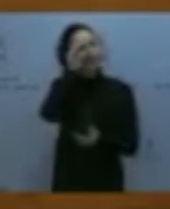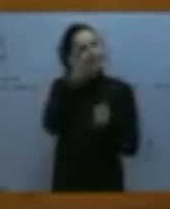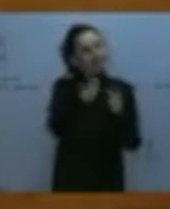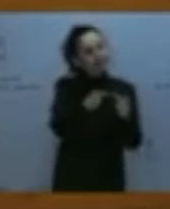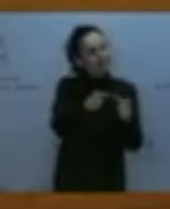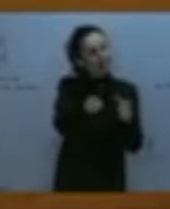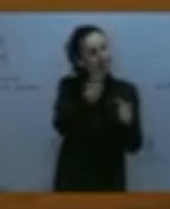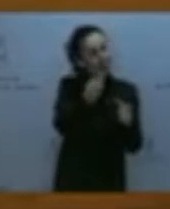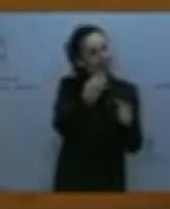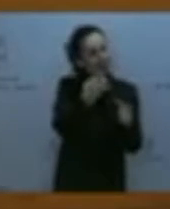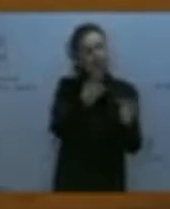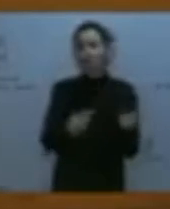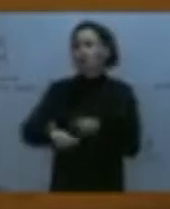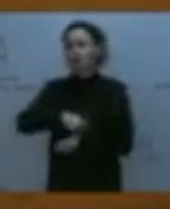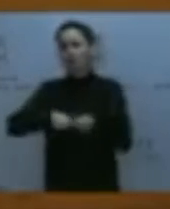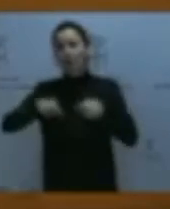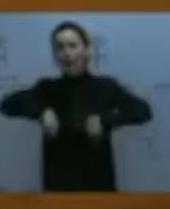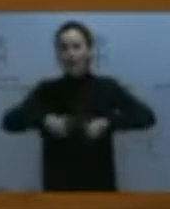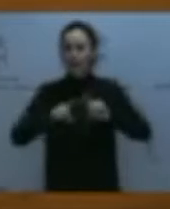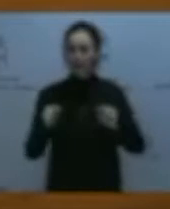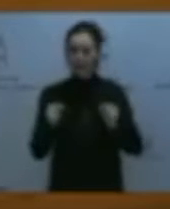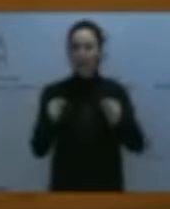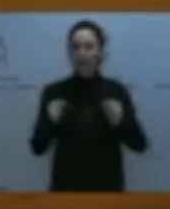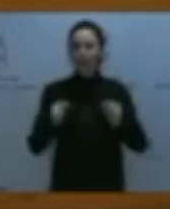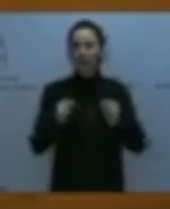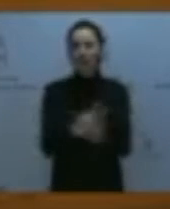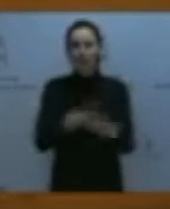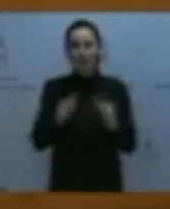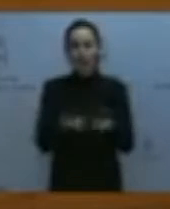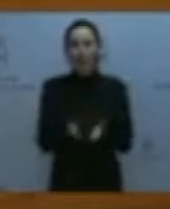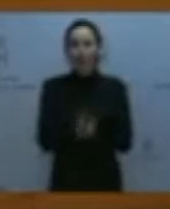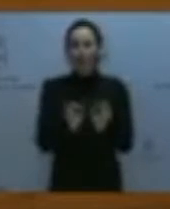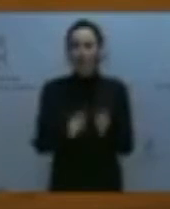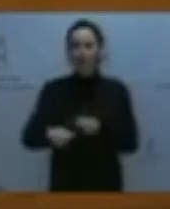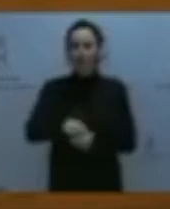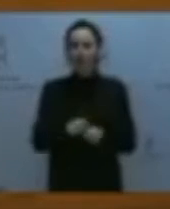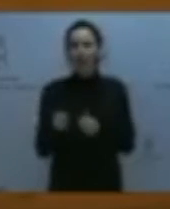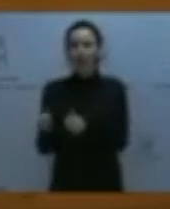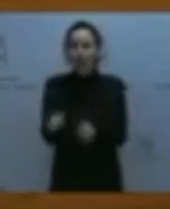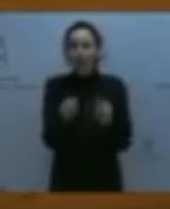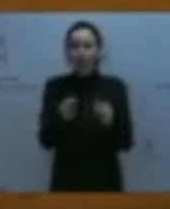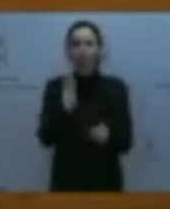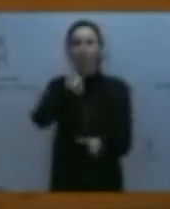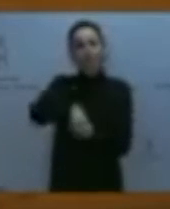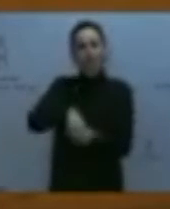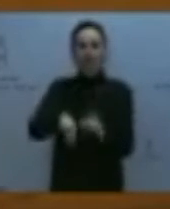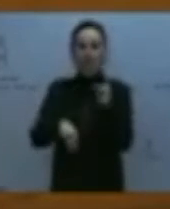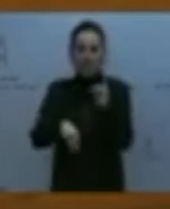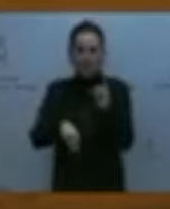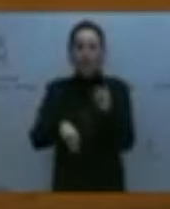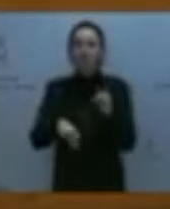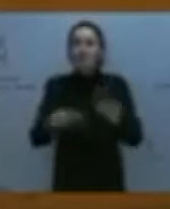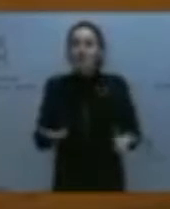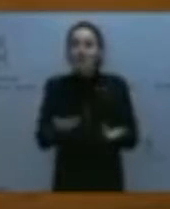sector. Las cofradías de Asturias son 17 cofradías, cada una tiene un voto, pero, por